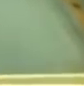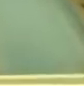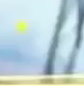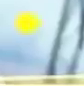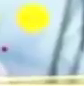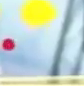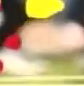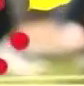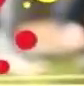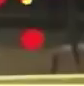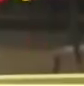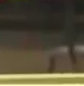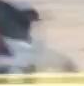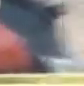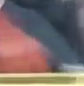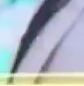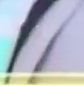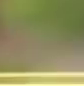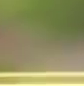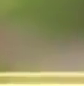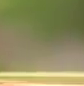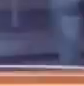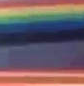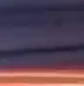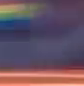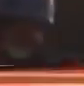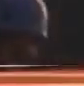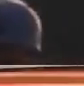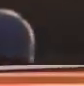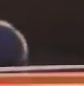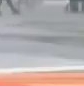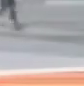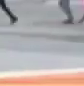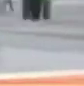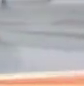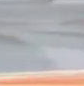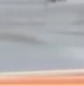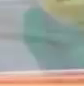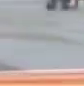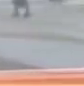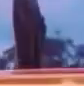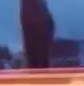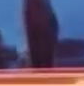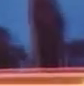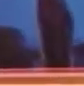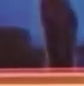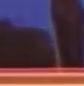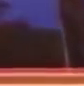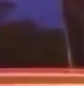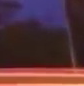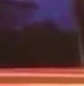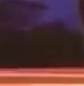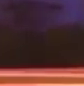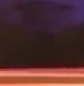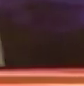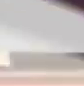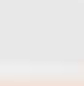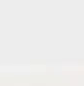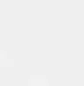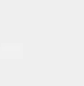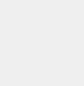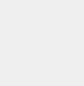Bienvenidos y bienvenidas. A continuación, una transmisión conjunta de radio y televisión por su derecho a